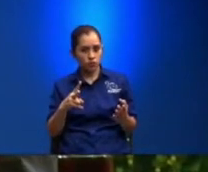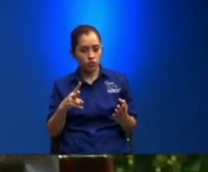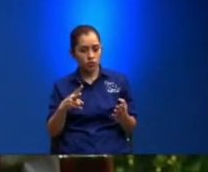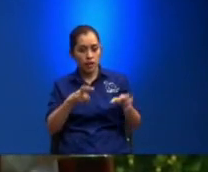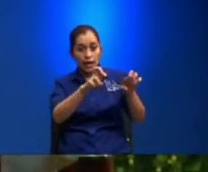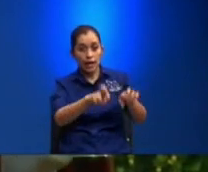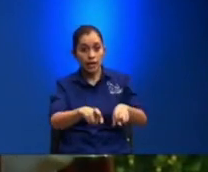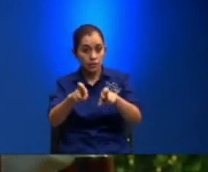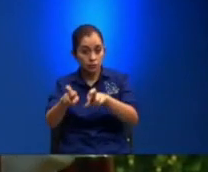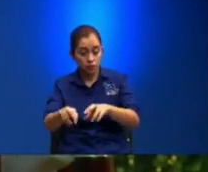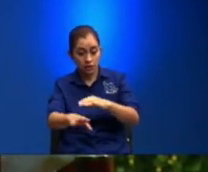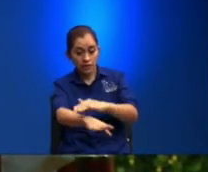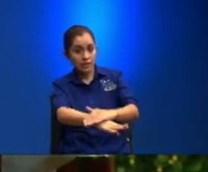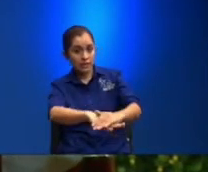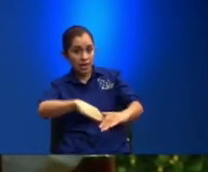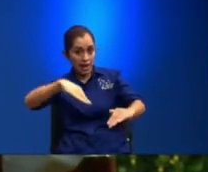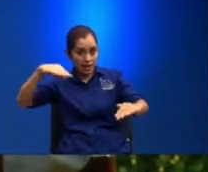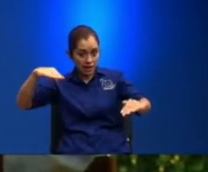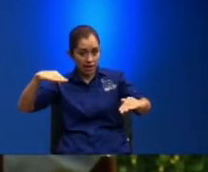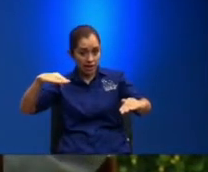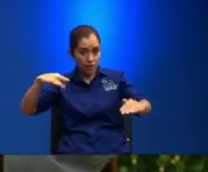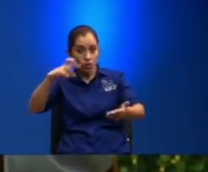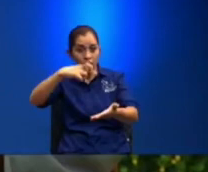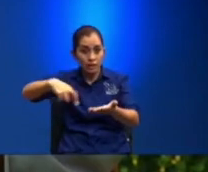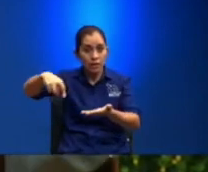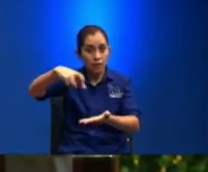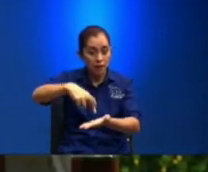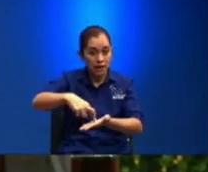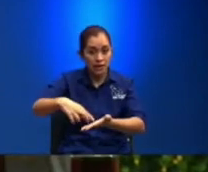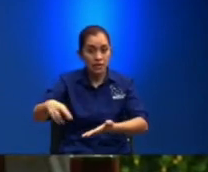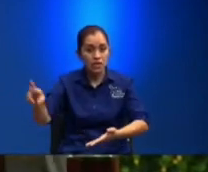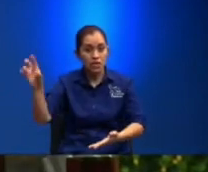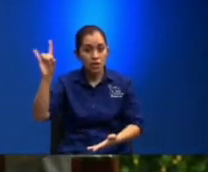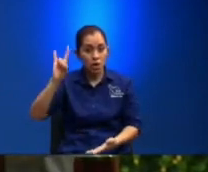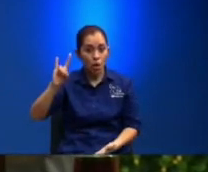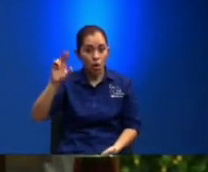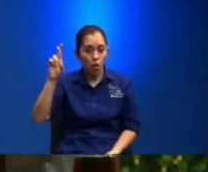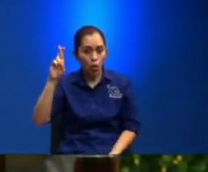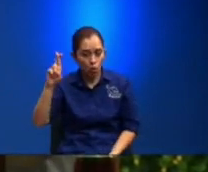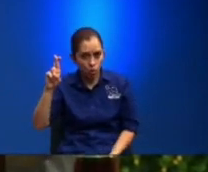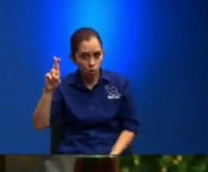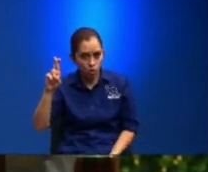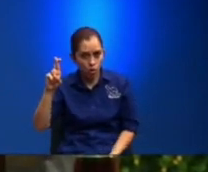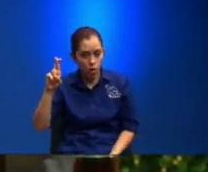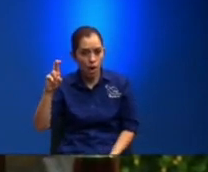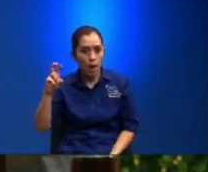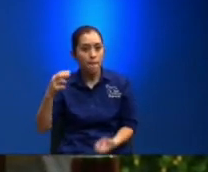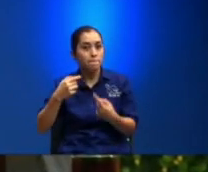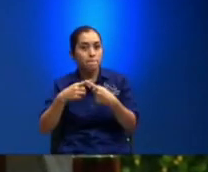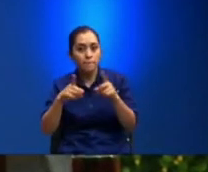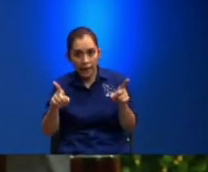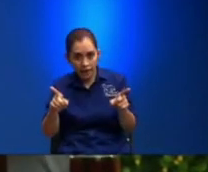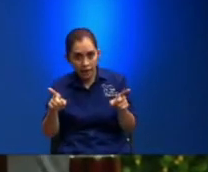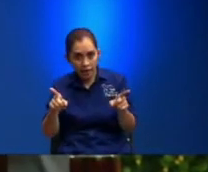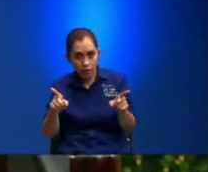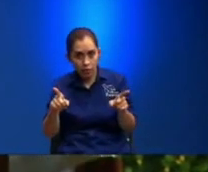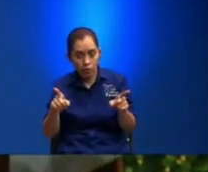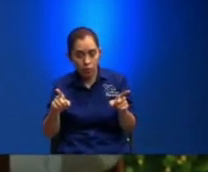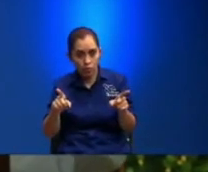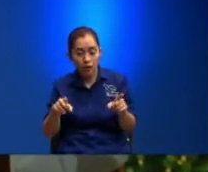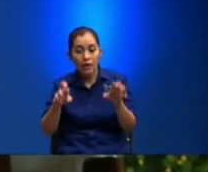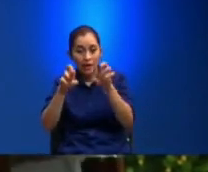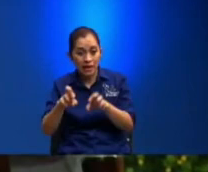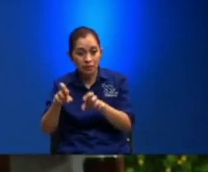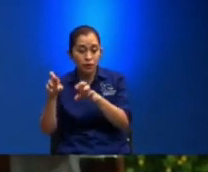ur no salió de ellos entonces les va a ser muy difícil salir en la primera en la próxima provincia que podría ser